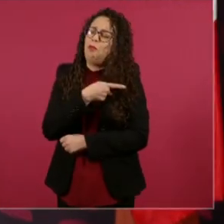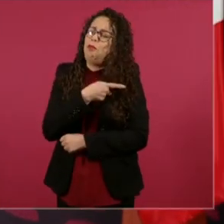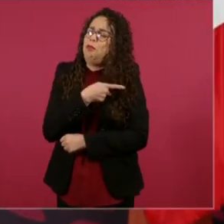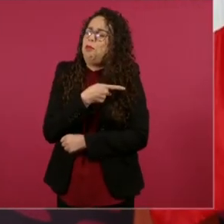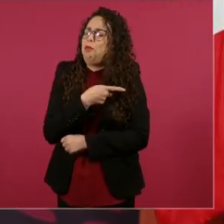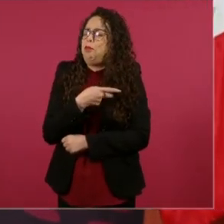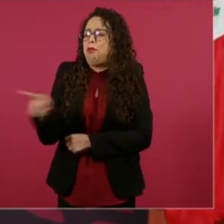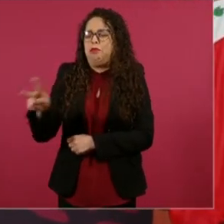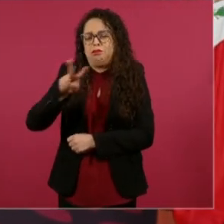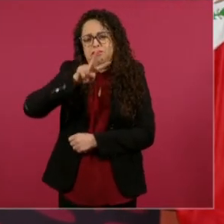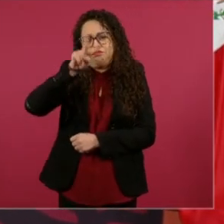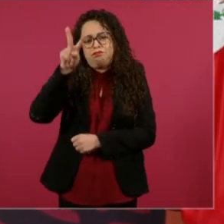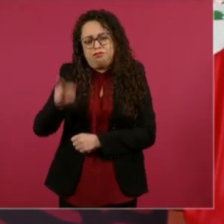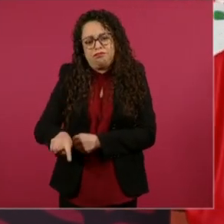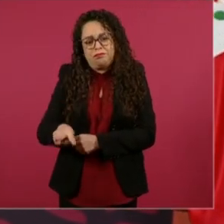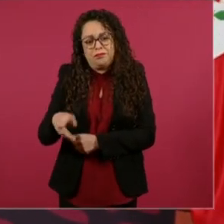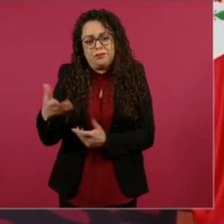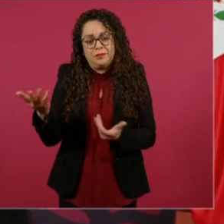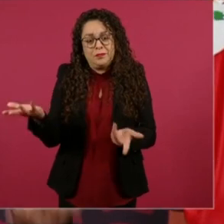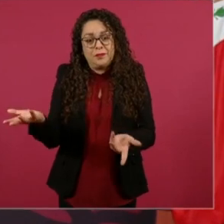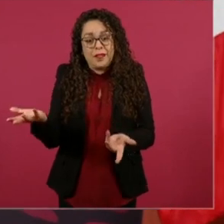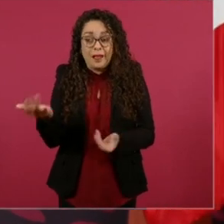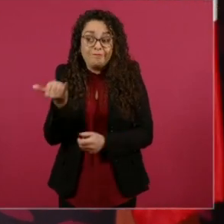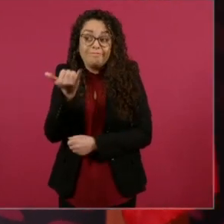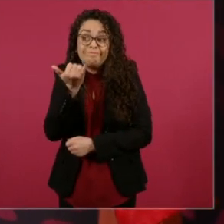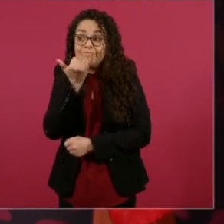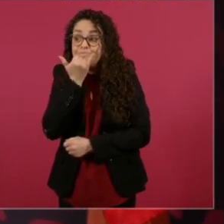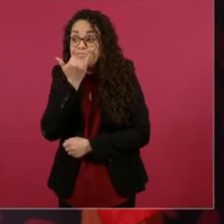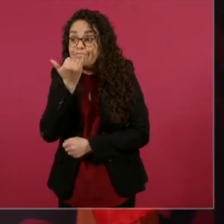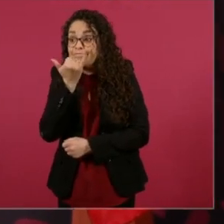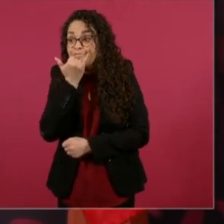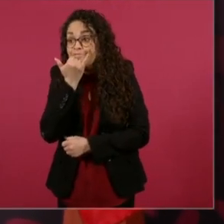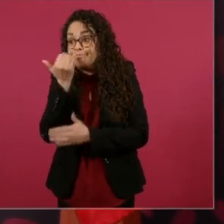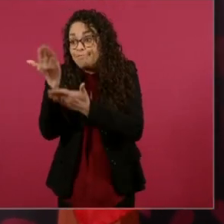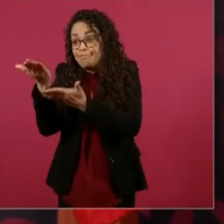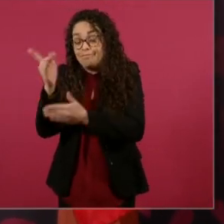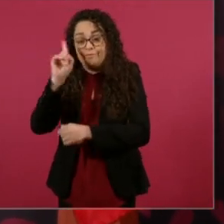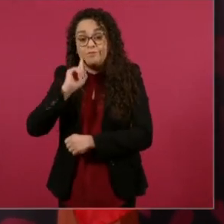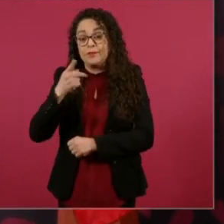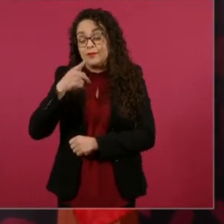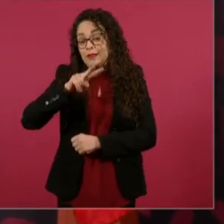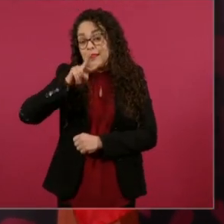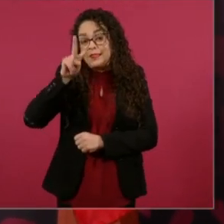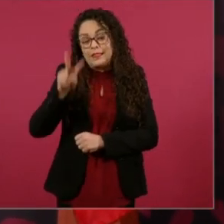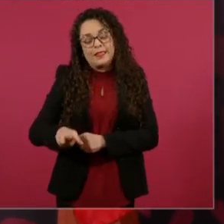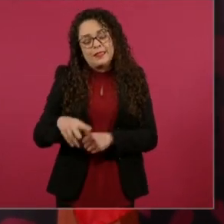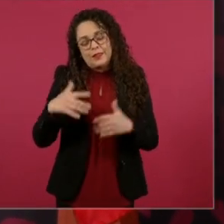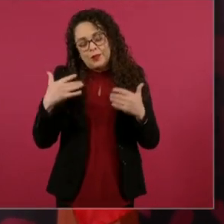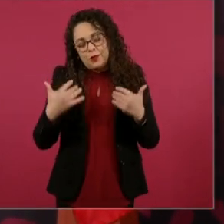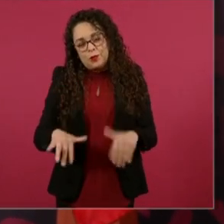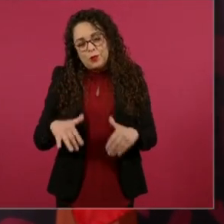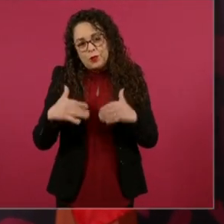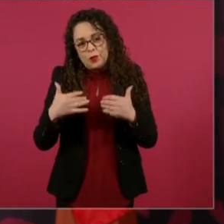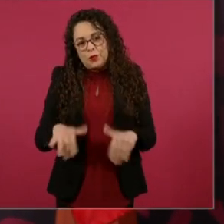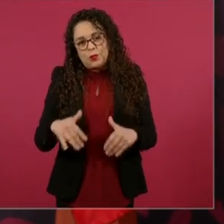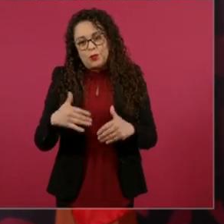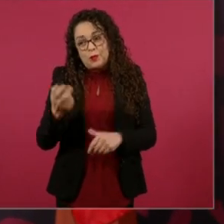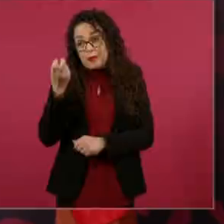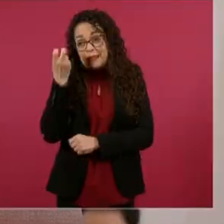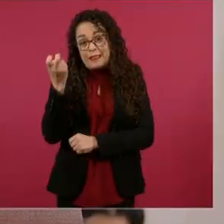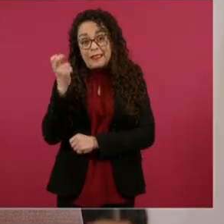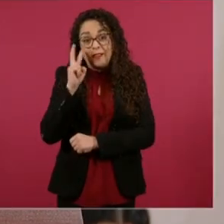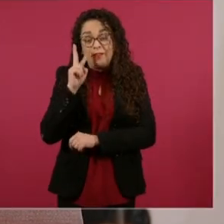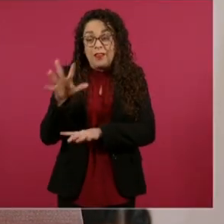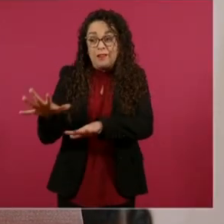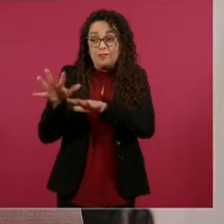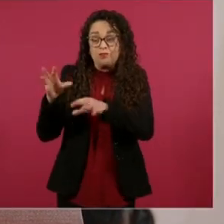que le ofrecemos disculpa. Pero es que es esto. Esto predomina mucho.